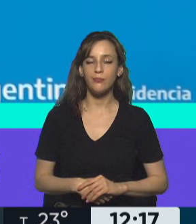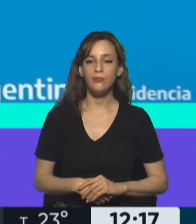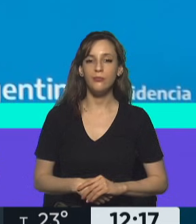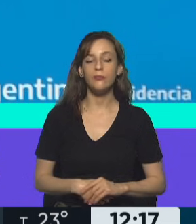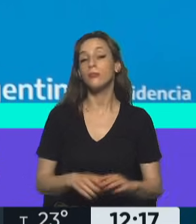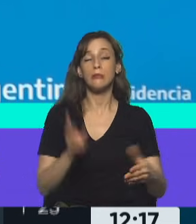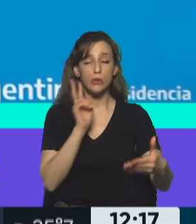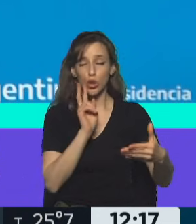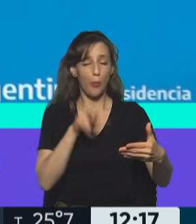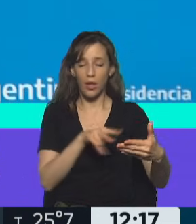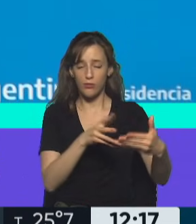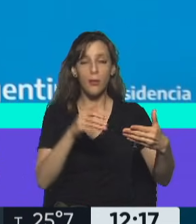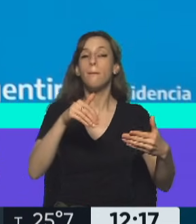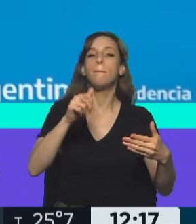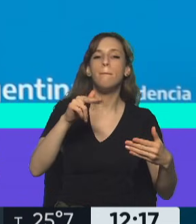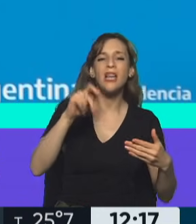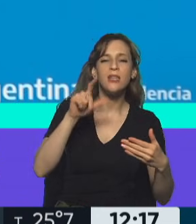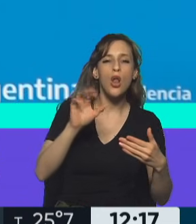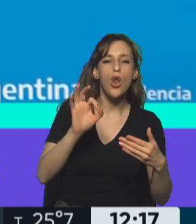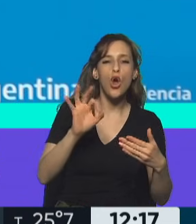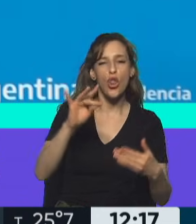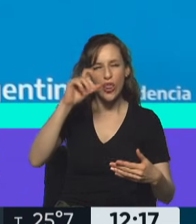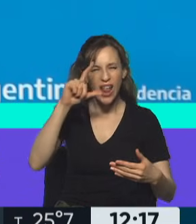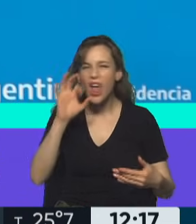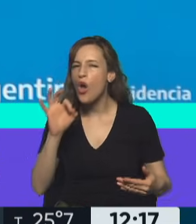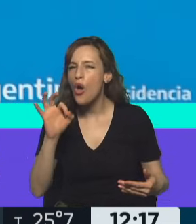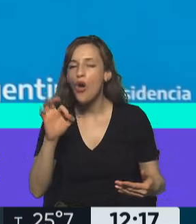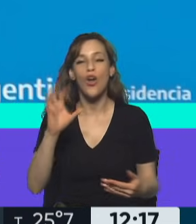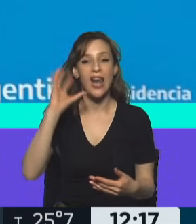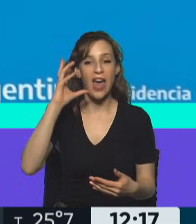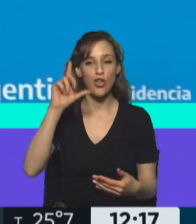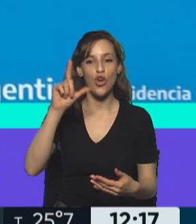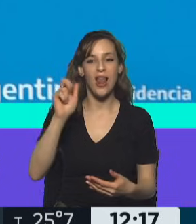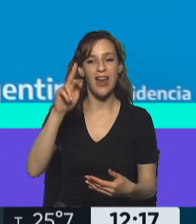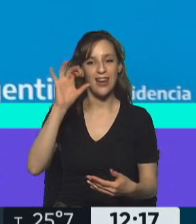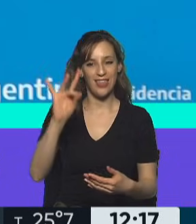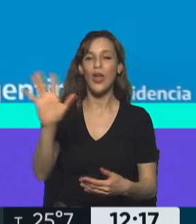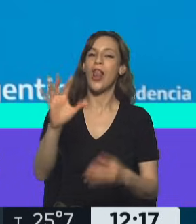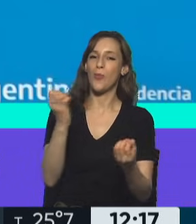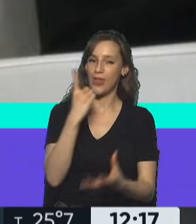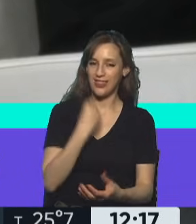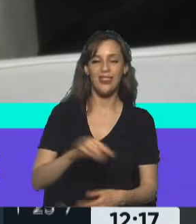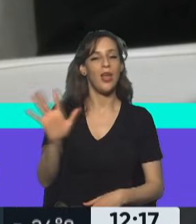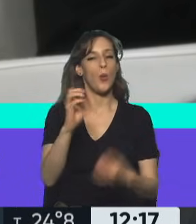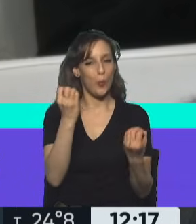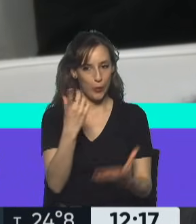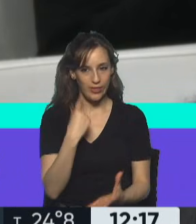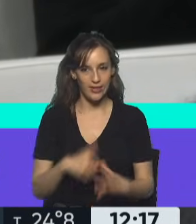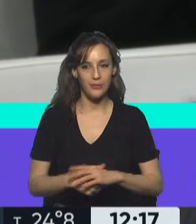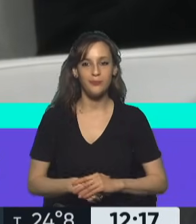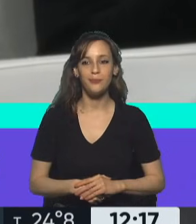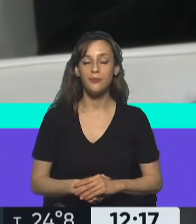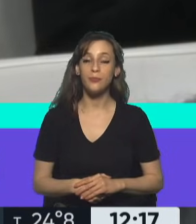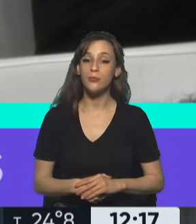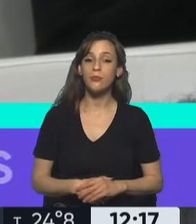Yo no veo mucho, pero Marcelo de Leo es Radio La Red. Hola Marcelo, buenos días. Sí, buenos días.